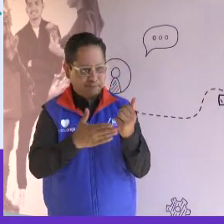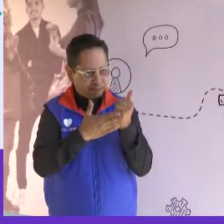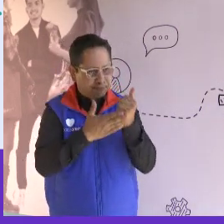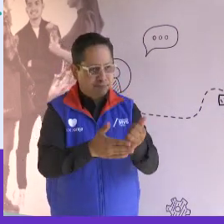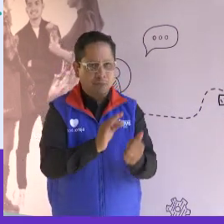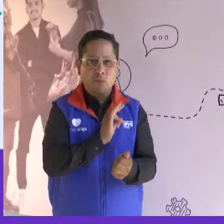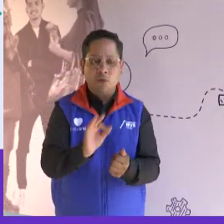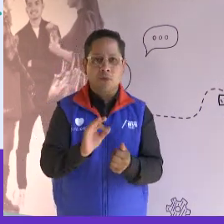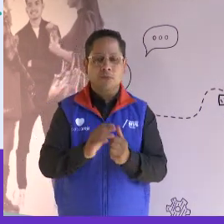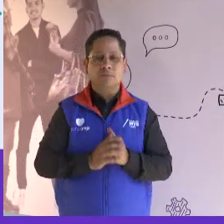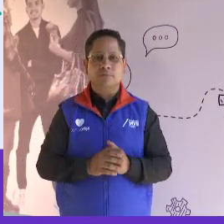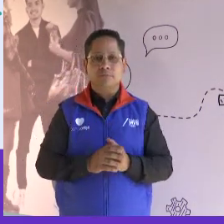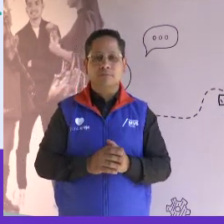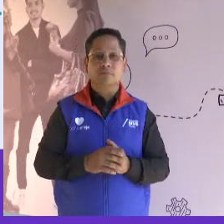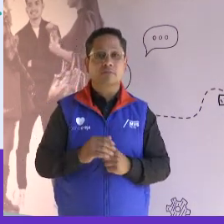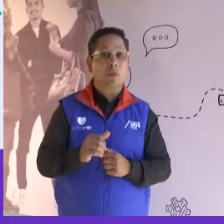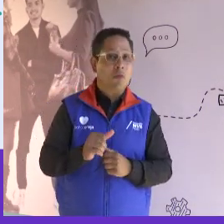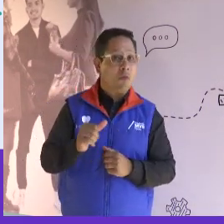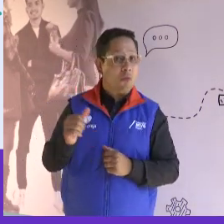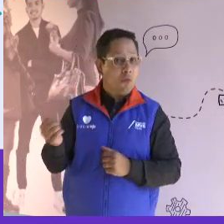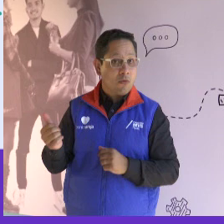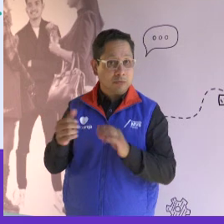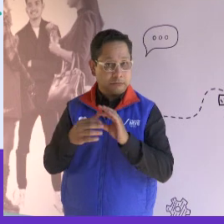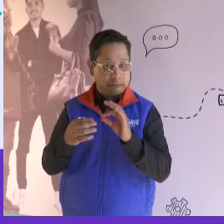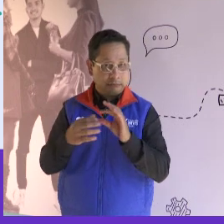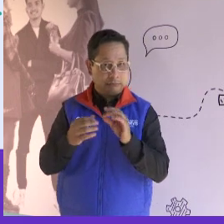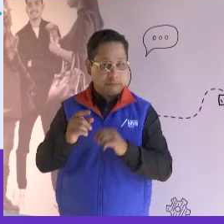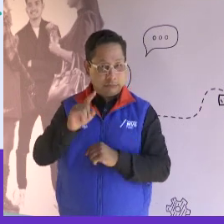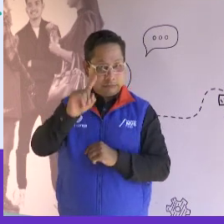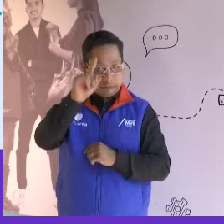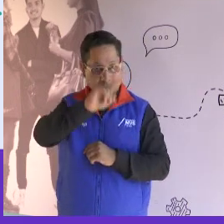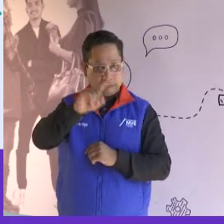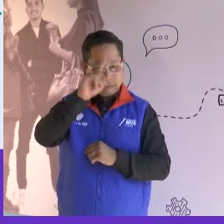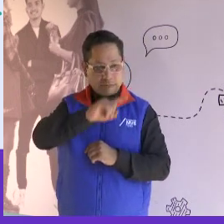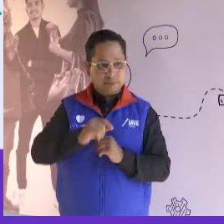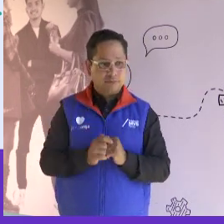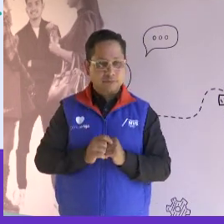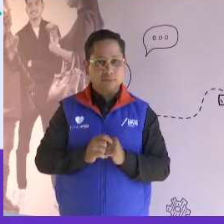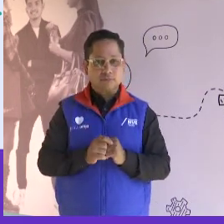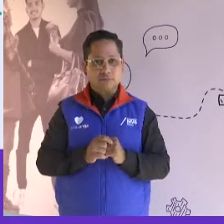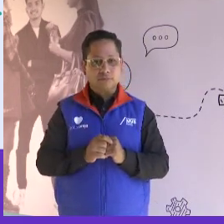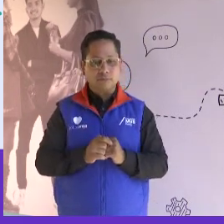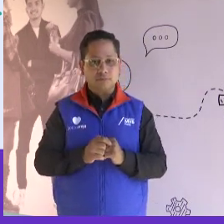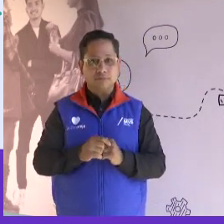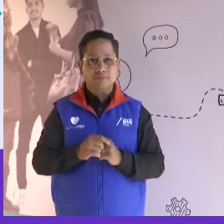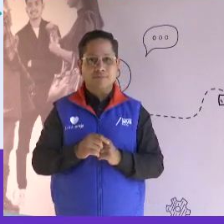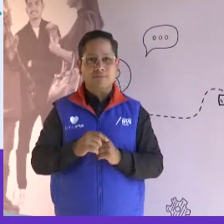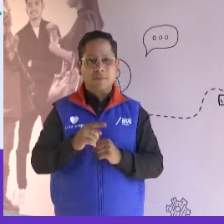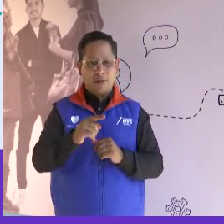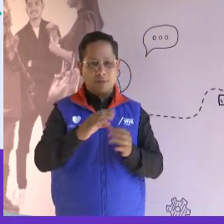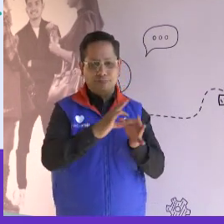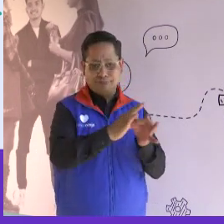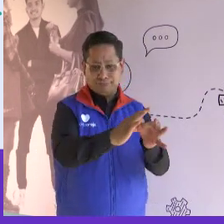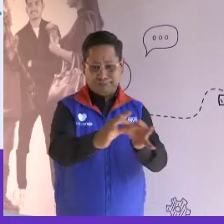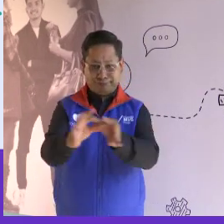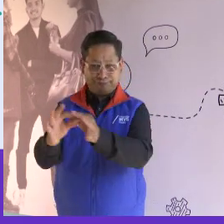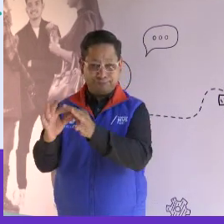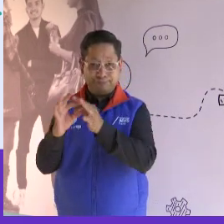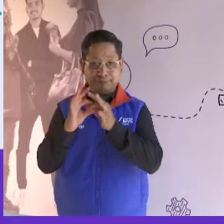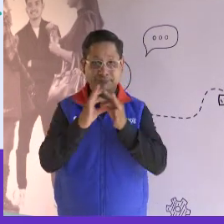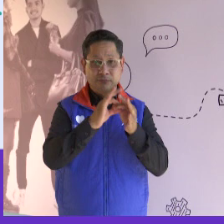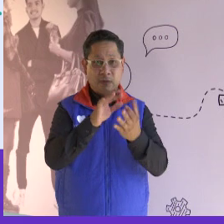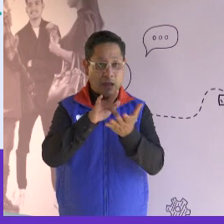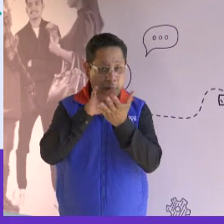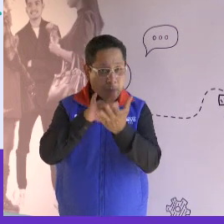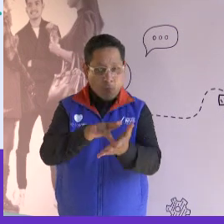Otra cosa que es importante reconocer o identificar es que no todas las partes de una red participan de la misma